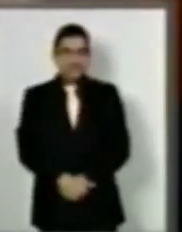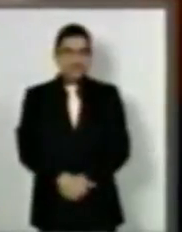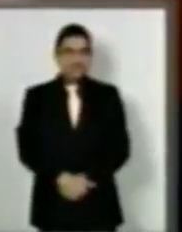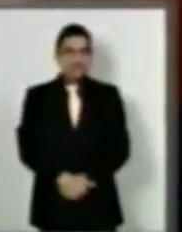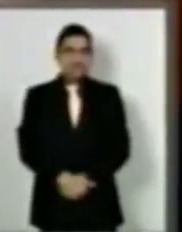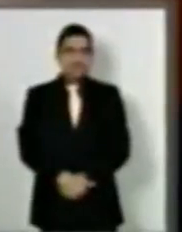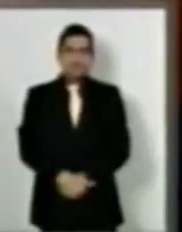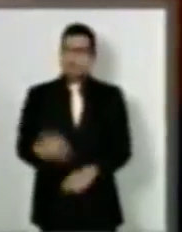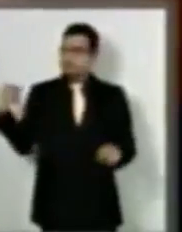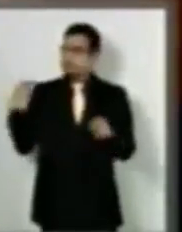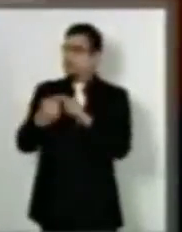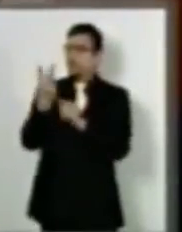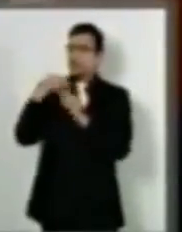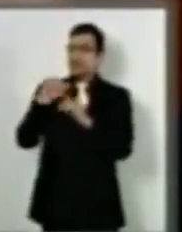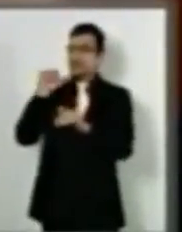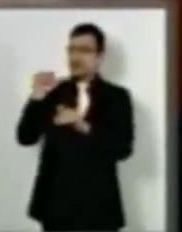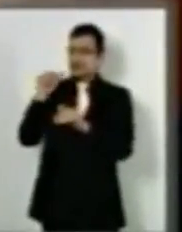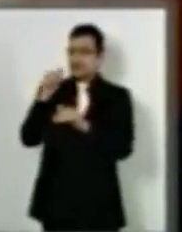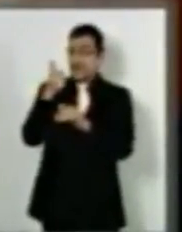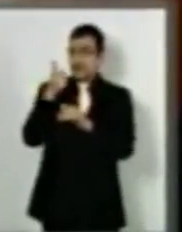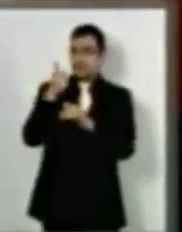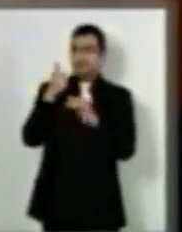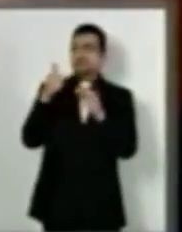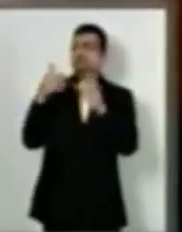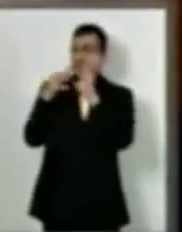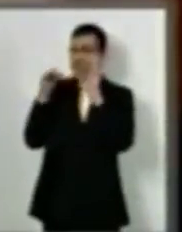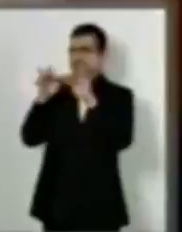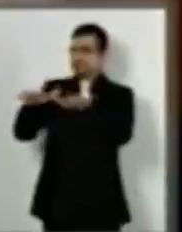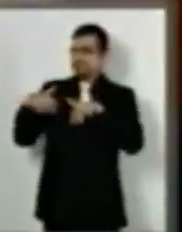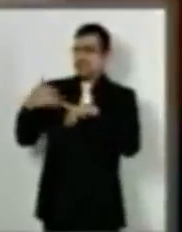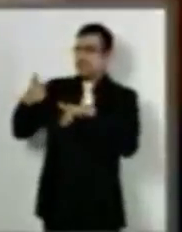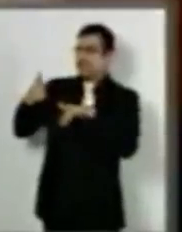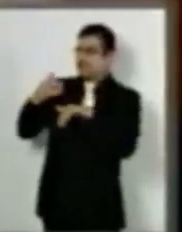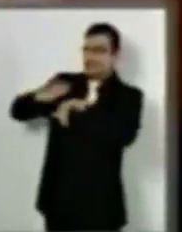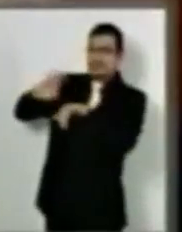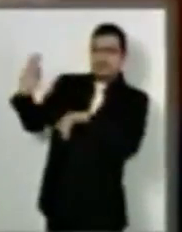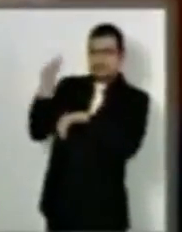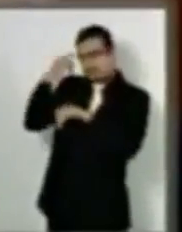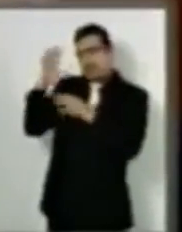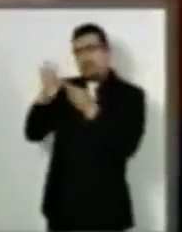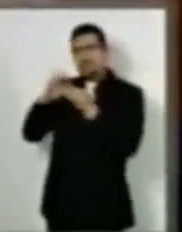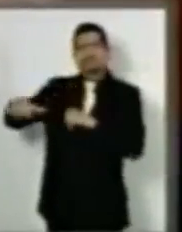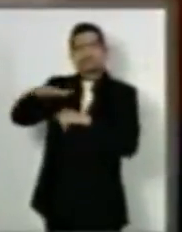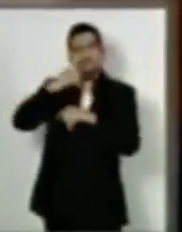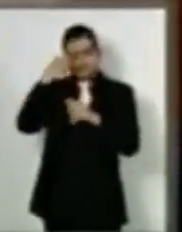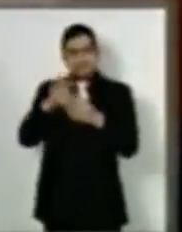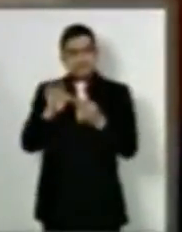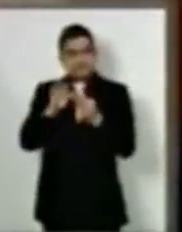en el 2006 la Administración Federal tomó la decisión de